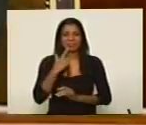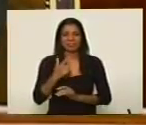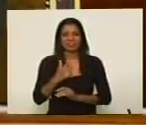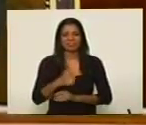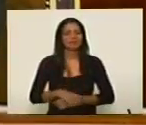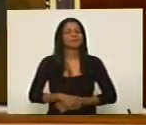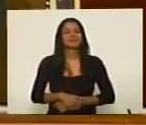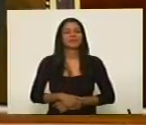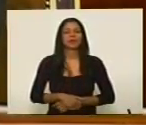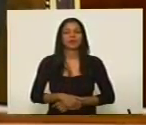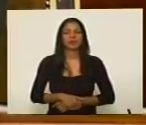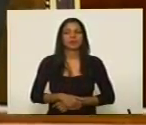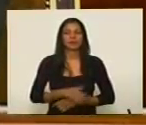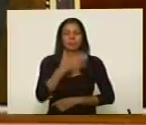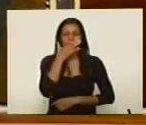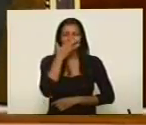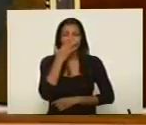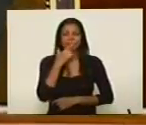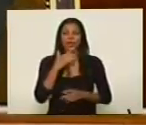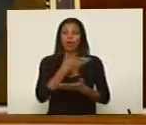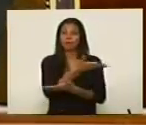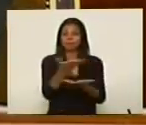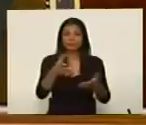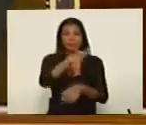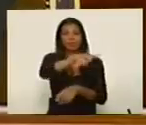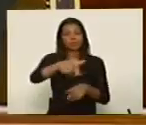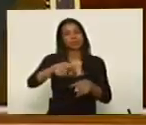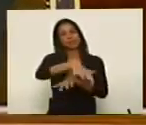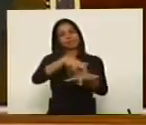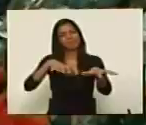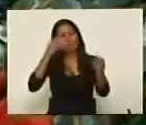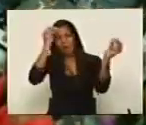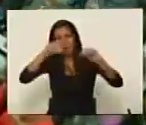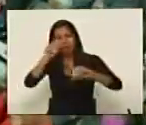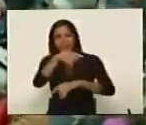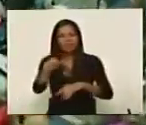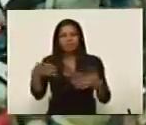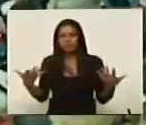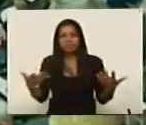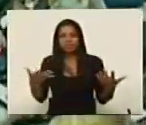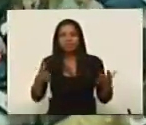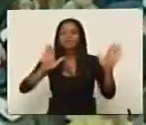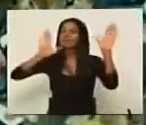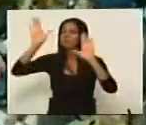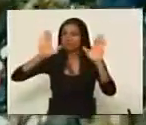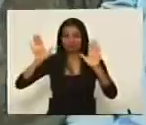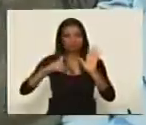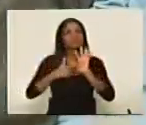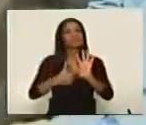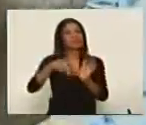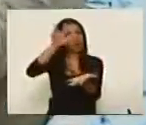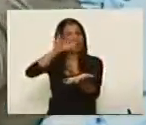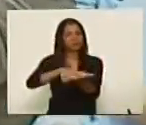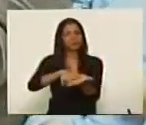constituyentes y las constituyentes que estén de acuerdo con la propuesta del orden del día, hacerlo con la señal de costumbre, aprobado.